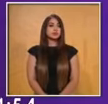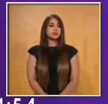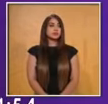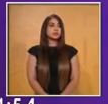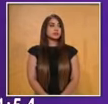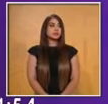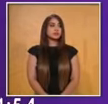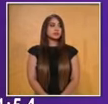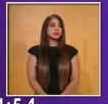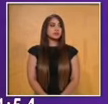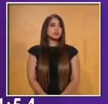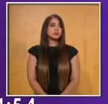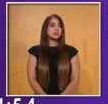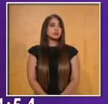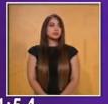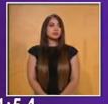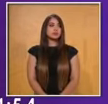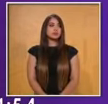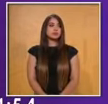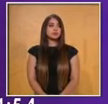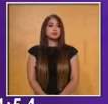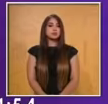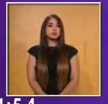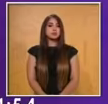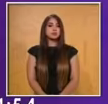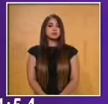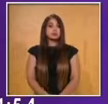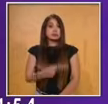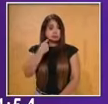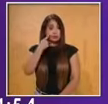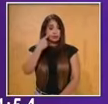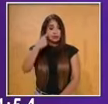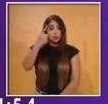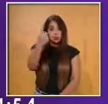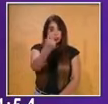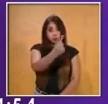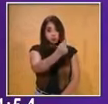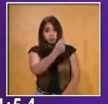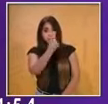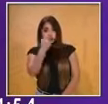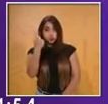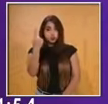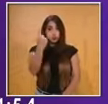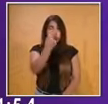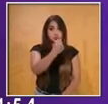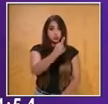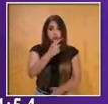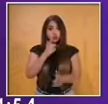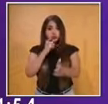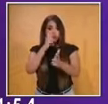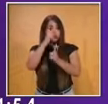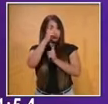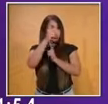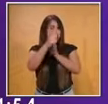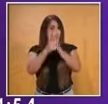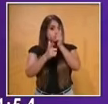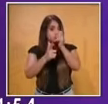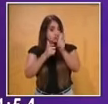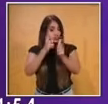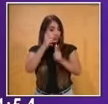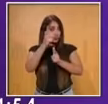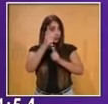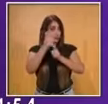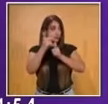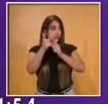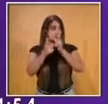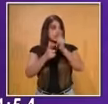Si te fijas, está girando lentamente. Esto debido a que la llama de nuestra vela es pequeña. Si